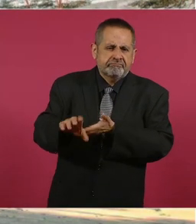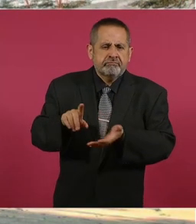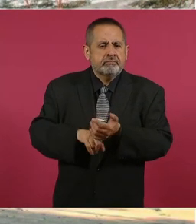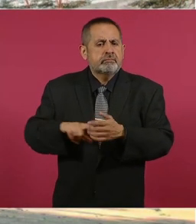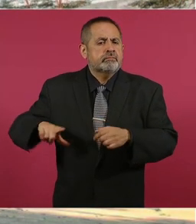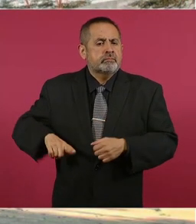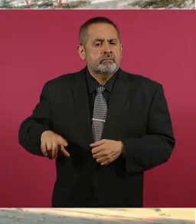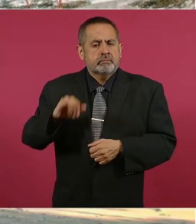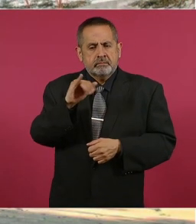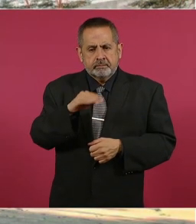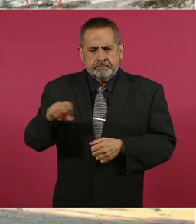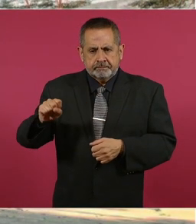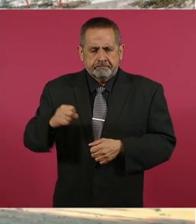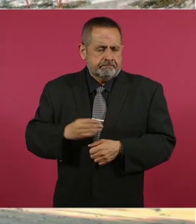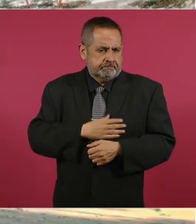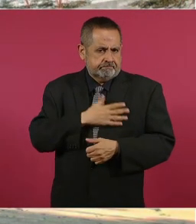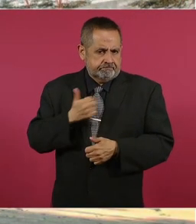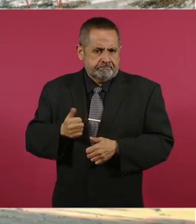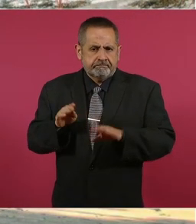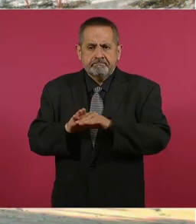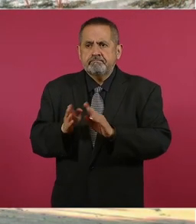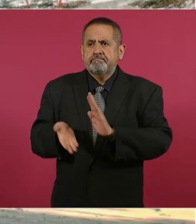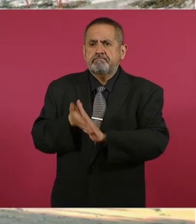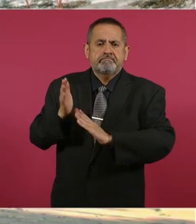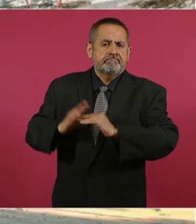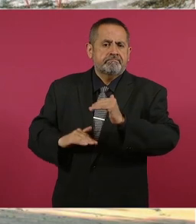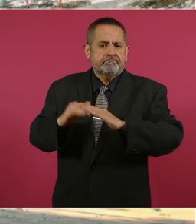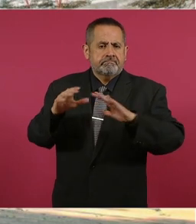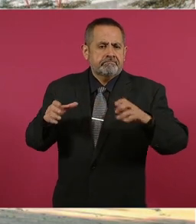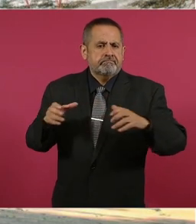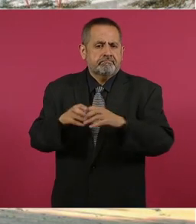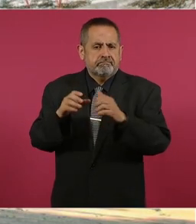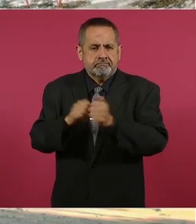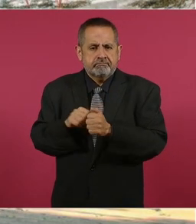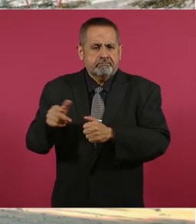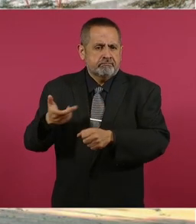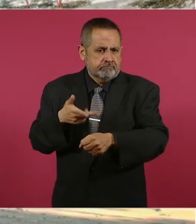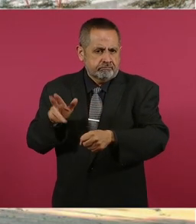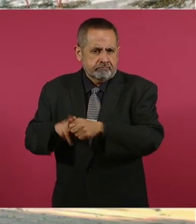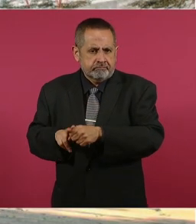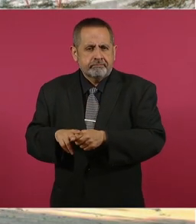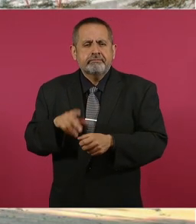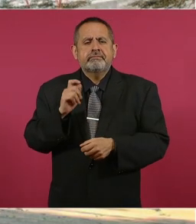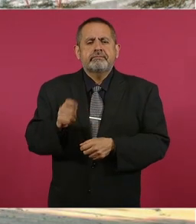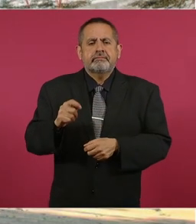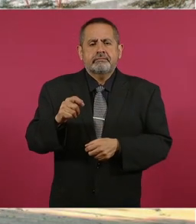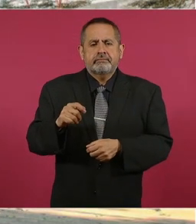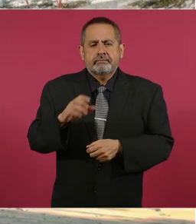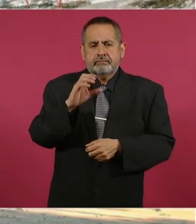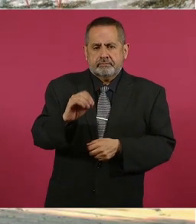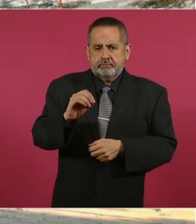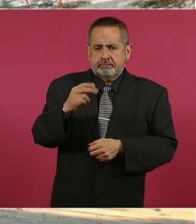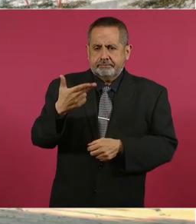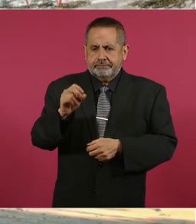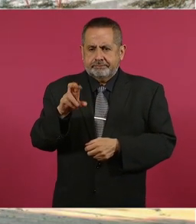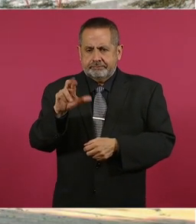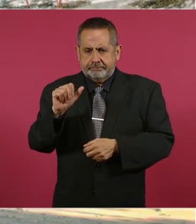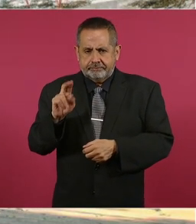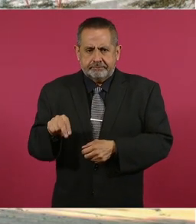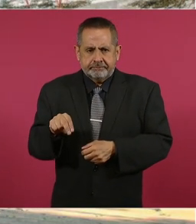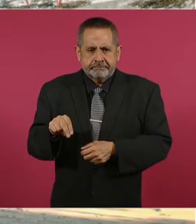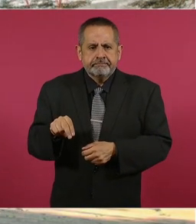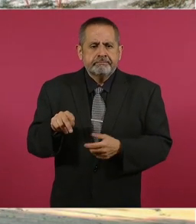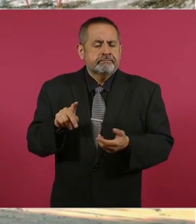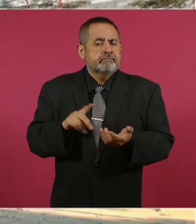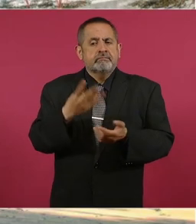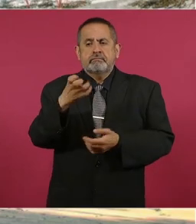IMSS Bienestar con la construcción por parte de Sedena es el Hospital Orán, cerca de 4.720 millones de pesos,